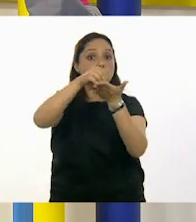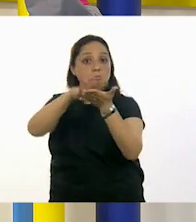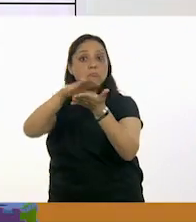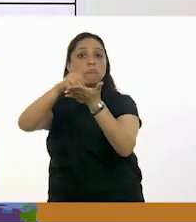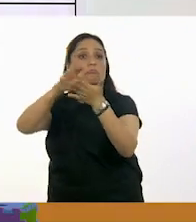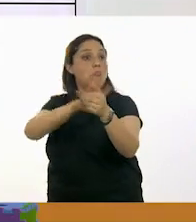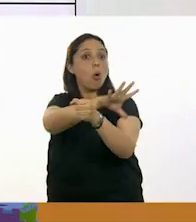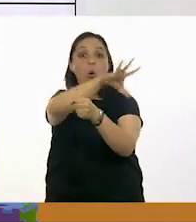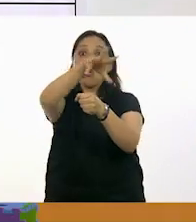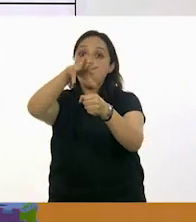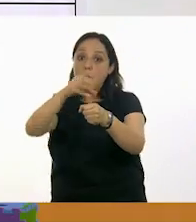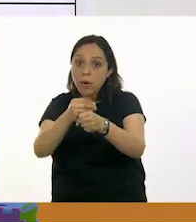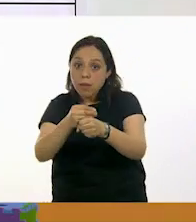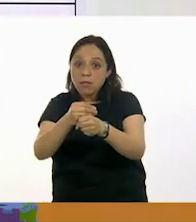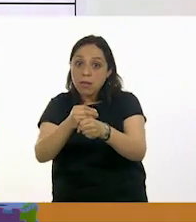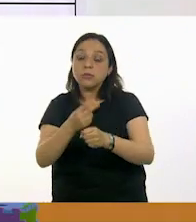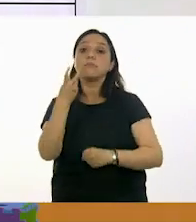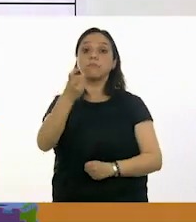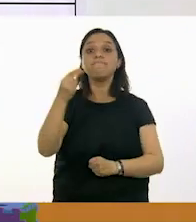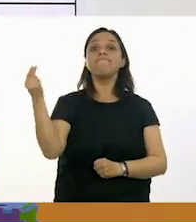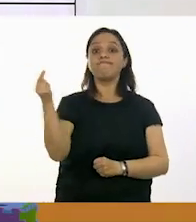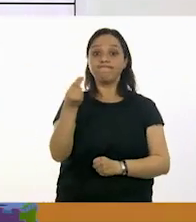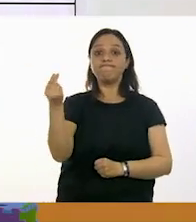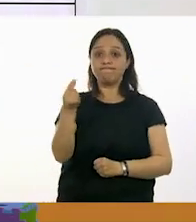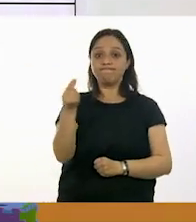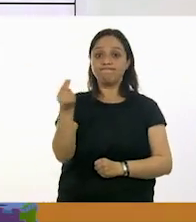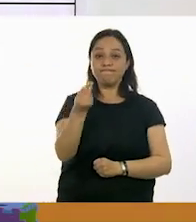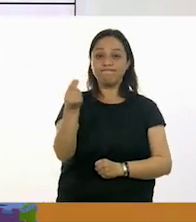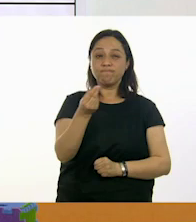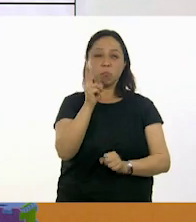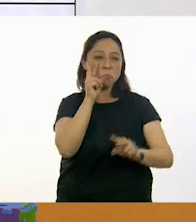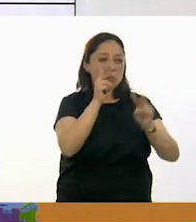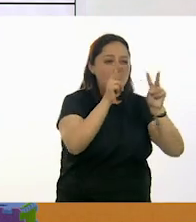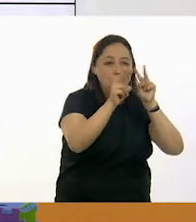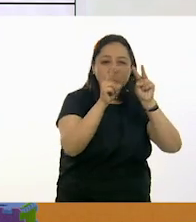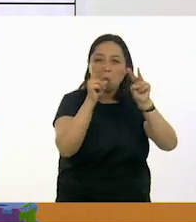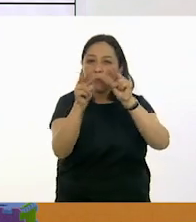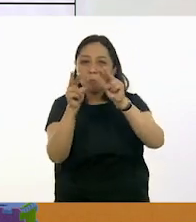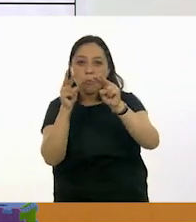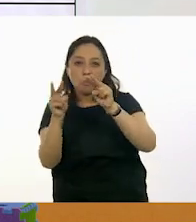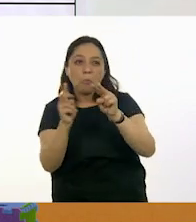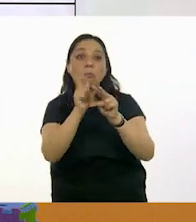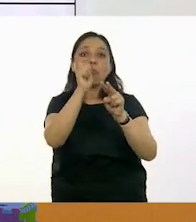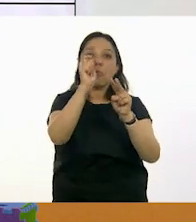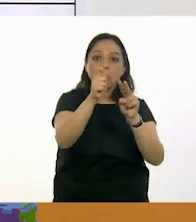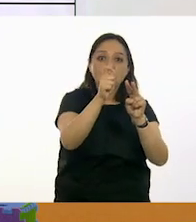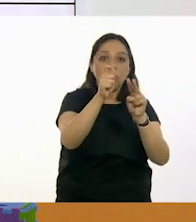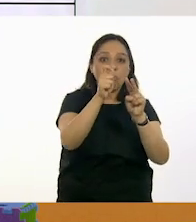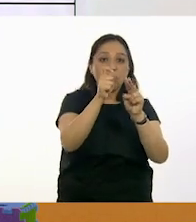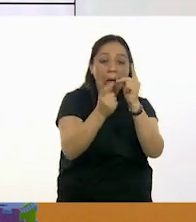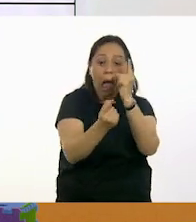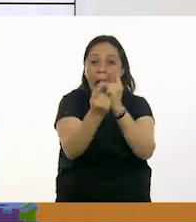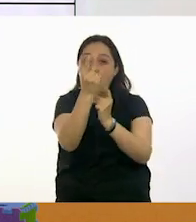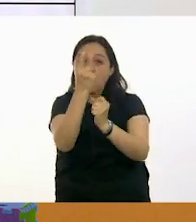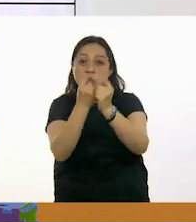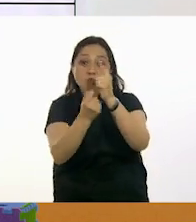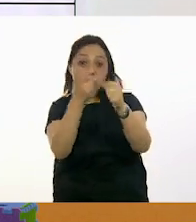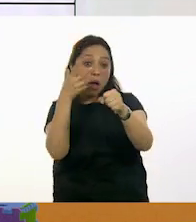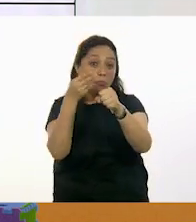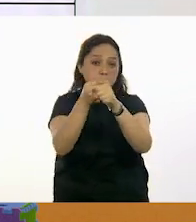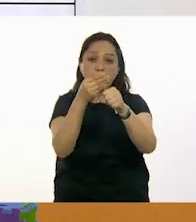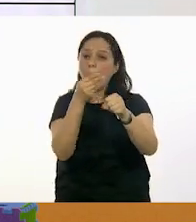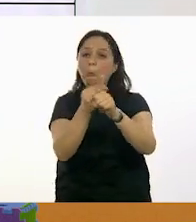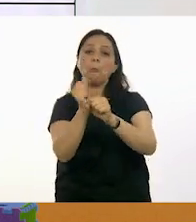Todas las pistas fueron necesarias y podemos observar, sin que nos lo diga nuestro texto, es que a ninguna pista le dieron